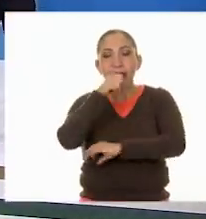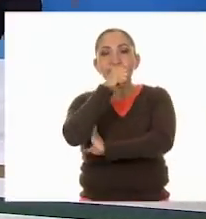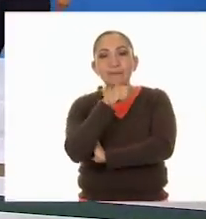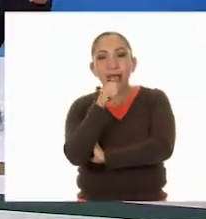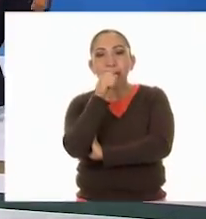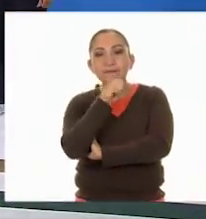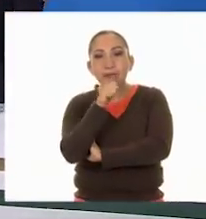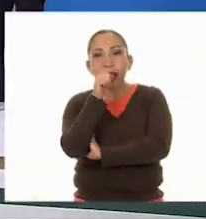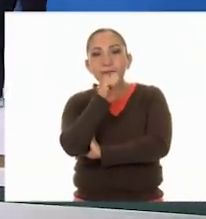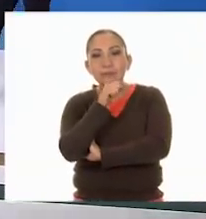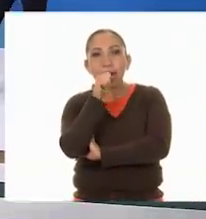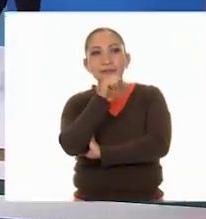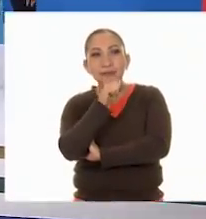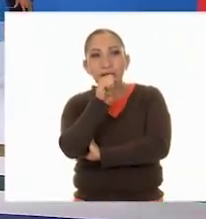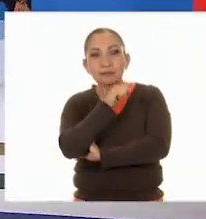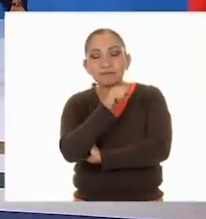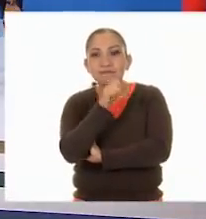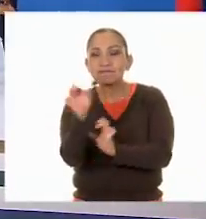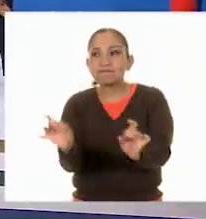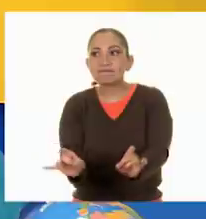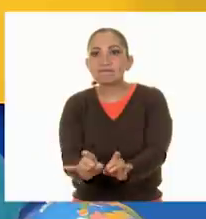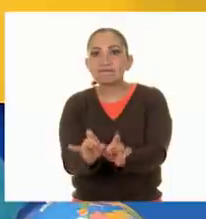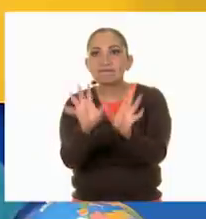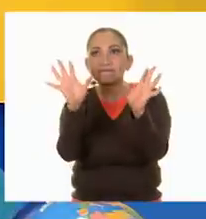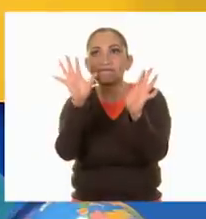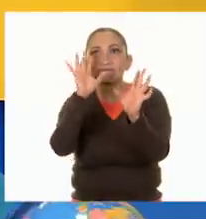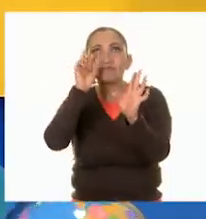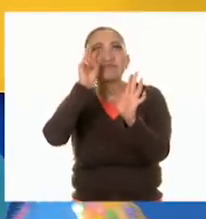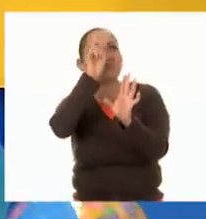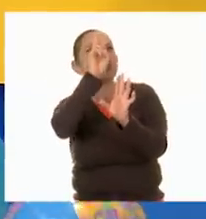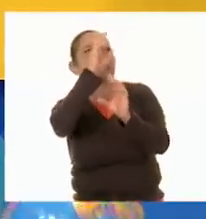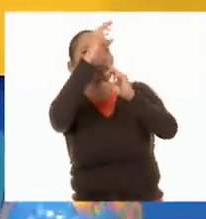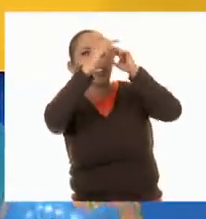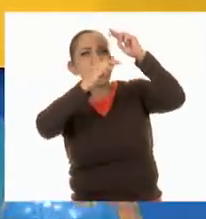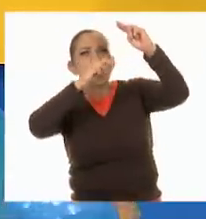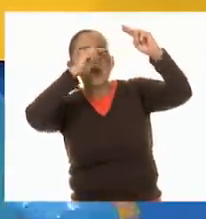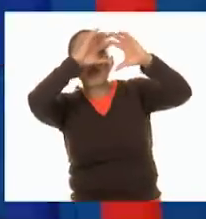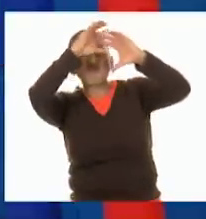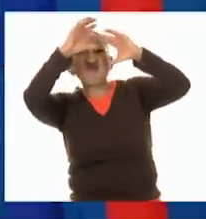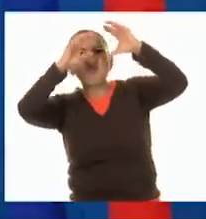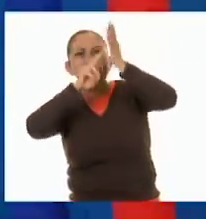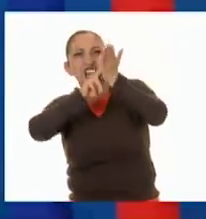disfrutarlo. De pronto, el cielo comenzó a nublarse.